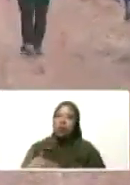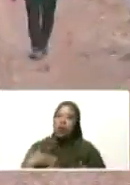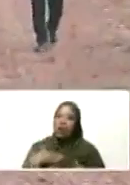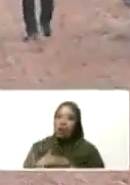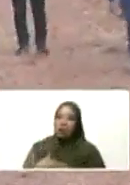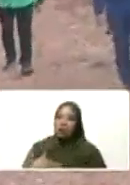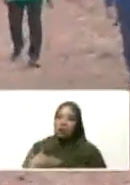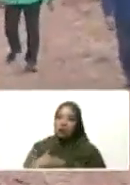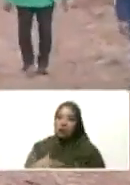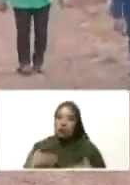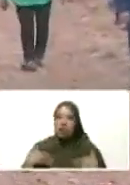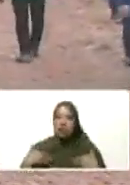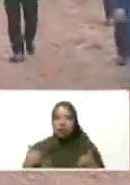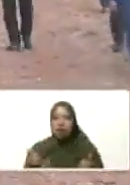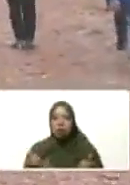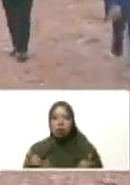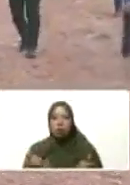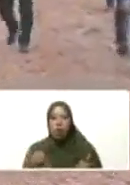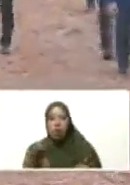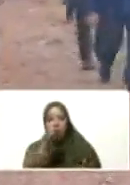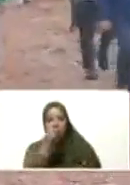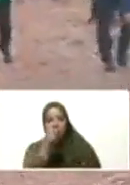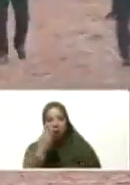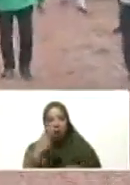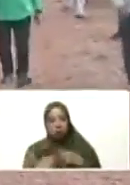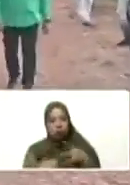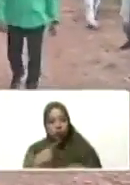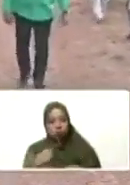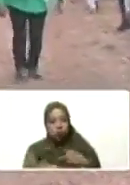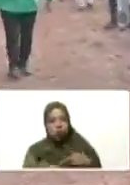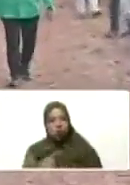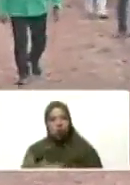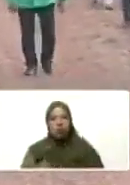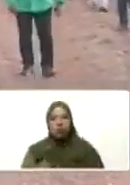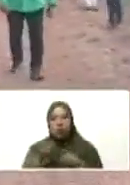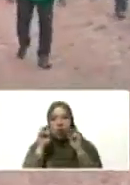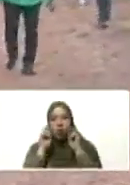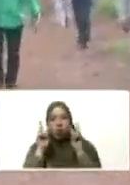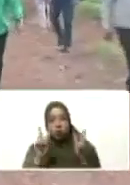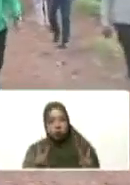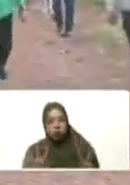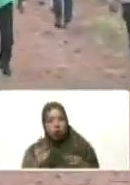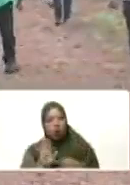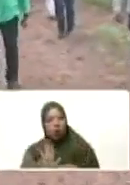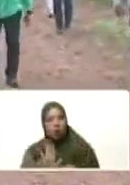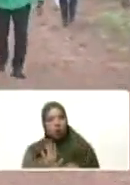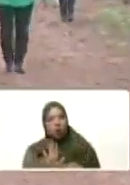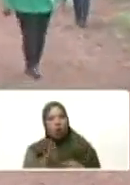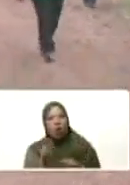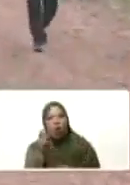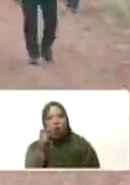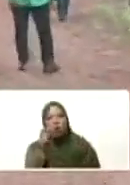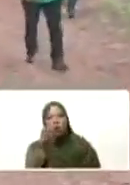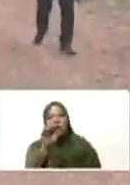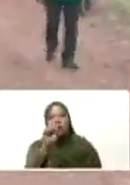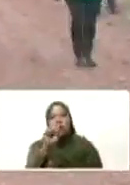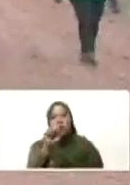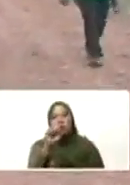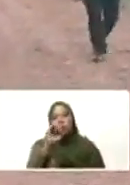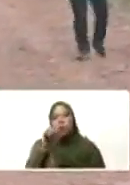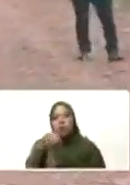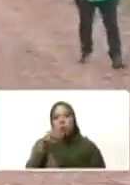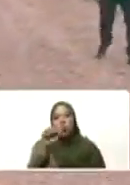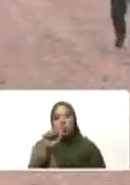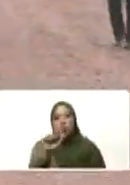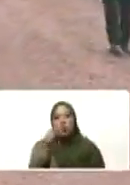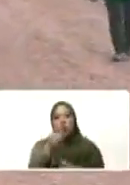Y bueno, aquí esto es una demostración donde se produce semilla para soya, soja, como le